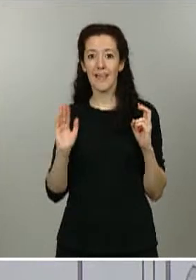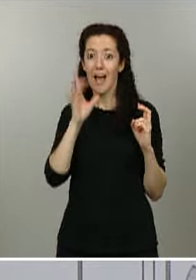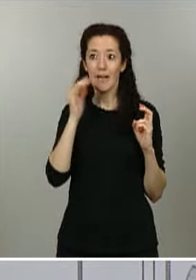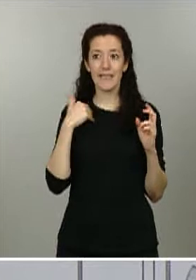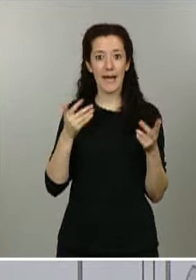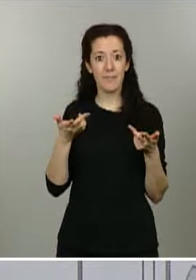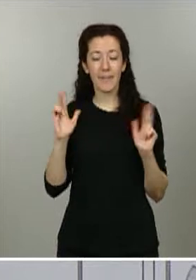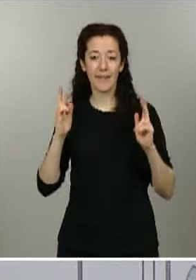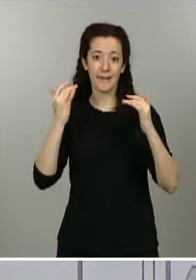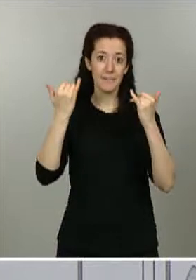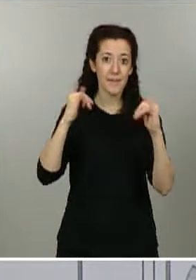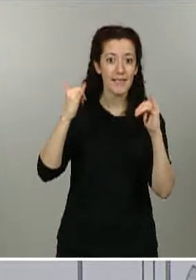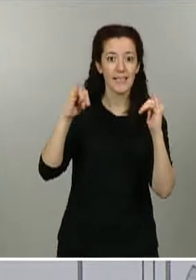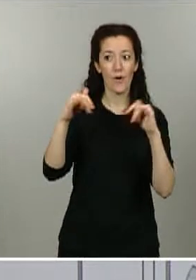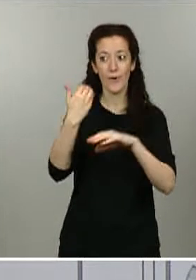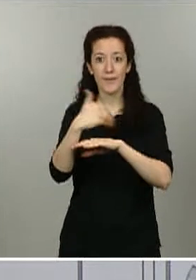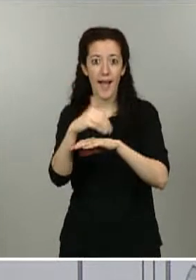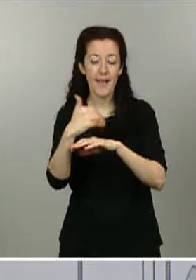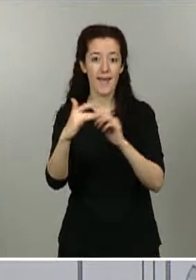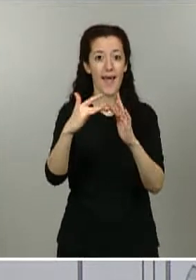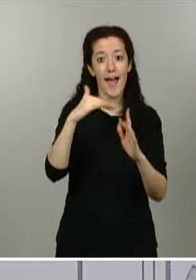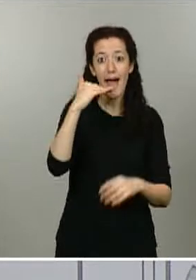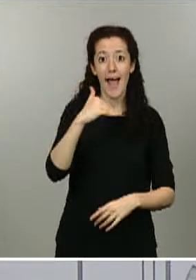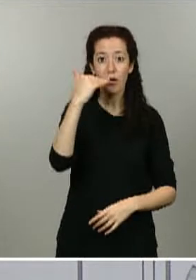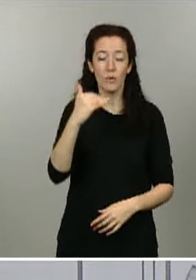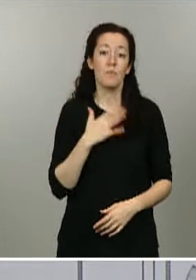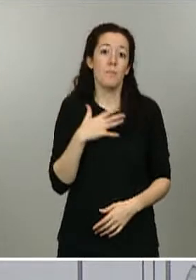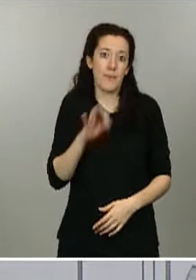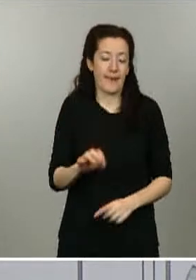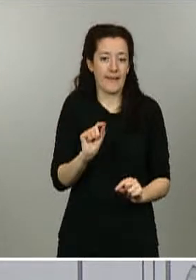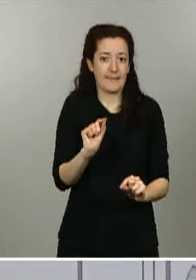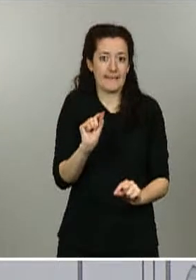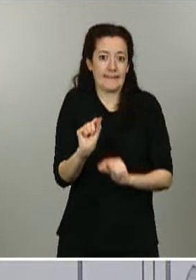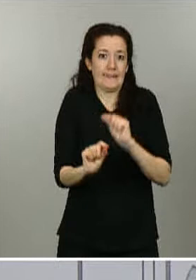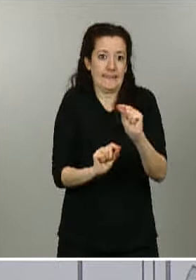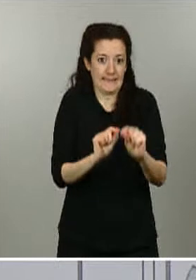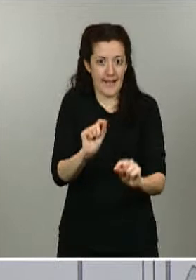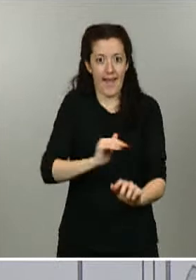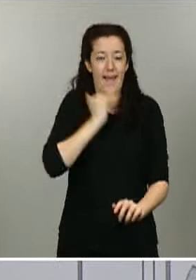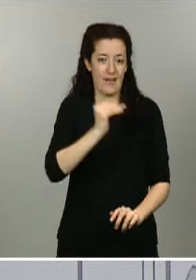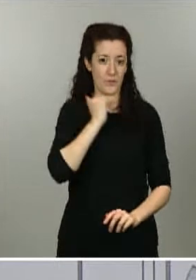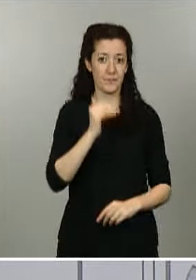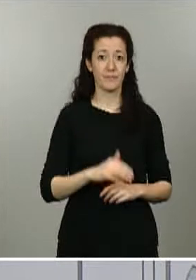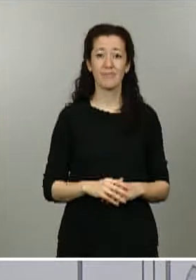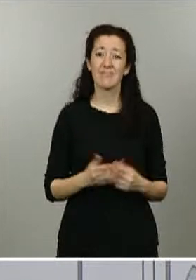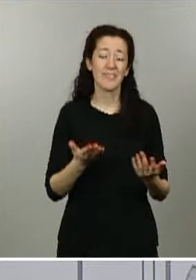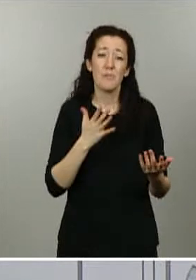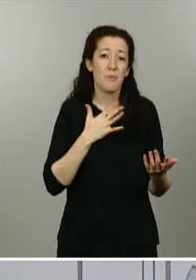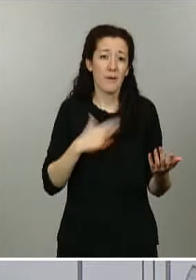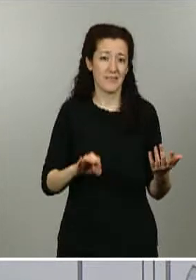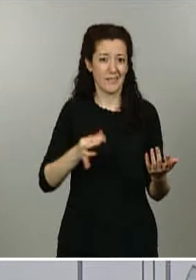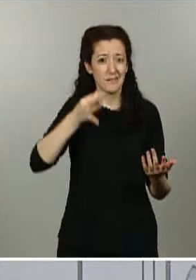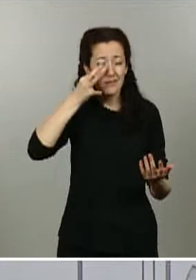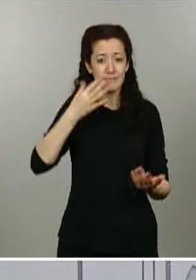de los médicos. Con lo cual, podría ser este efecto, certeza tampoco tenemos, es muy difícil de valorar, pero sí que es verdad que no